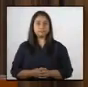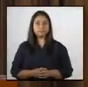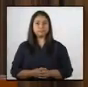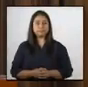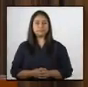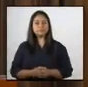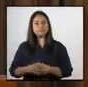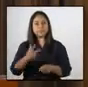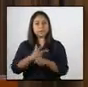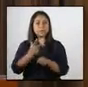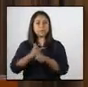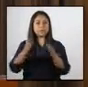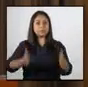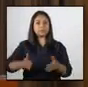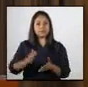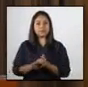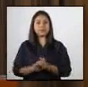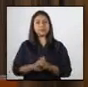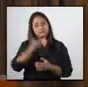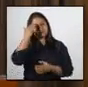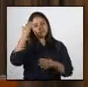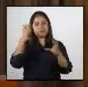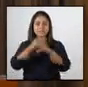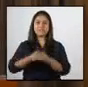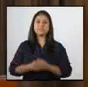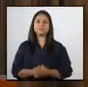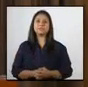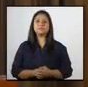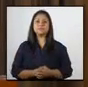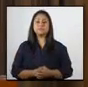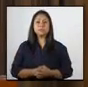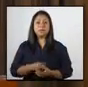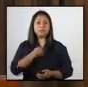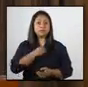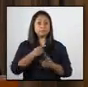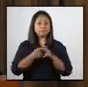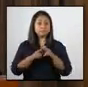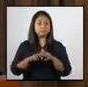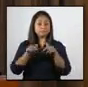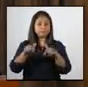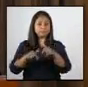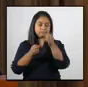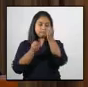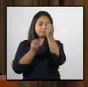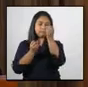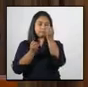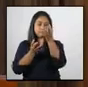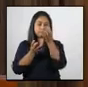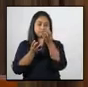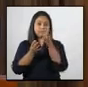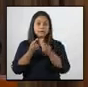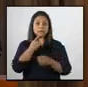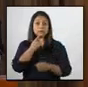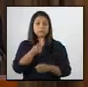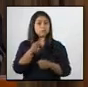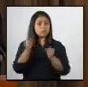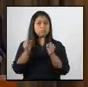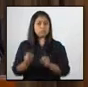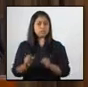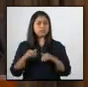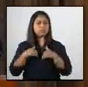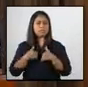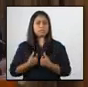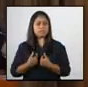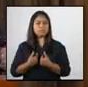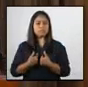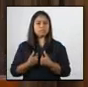estimados conciudadanos muy buenas noches quiero principiar este mensaje diciéndoles que podemos estar cansados